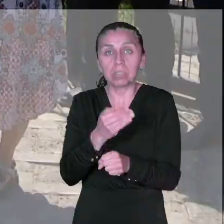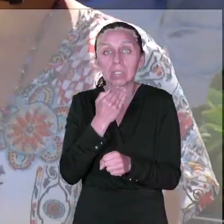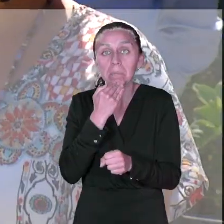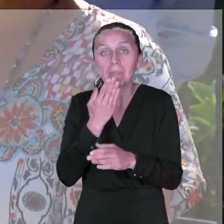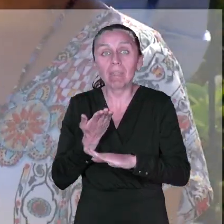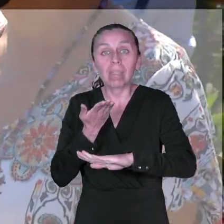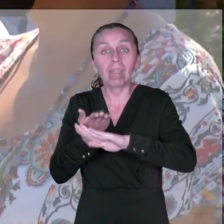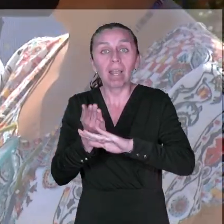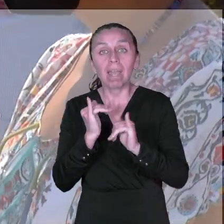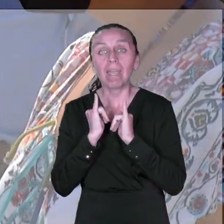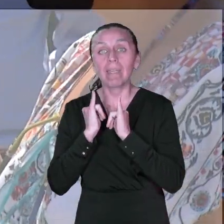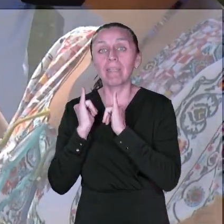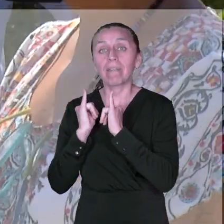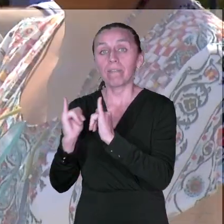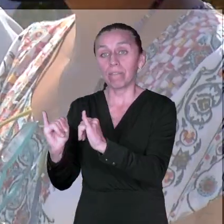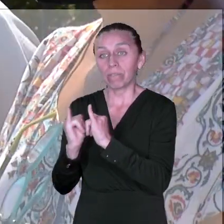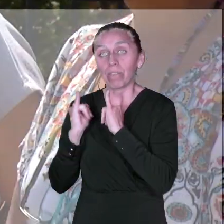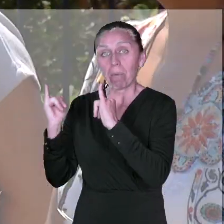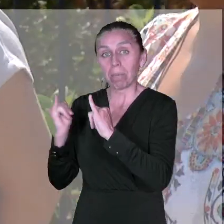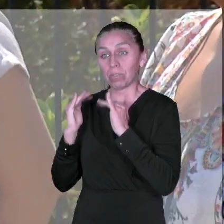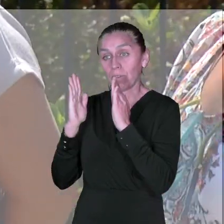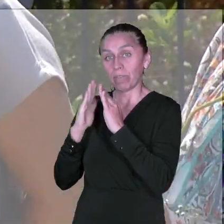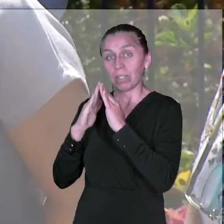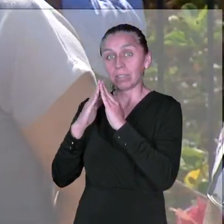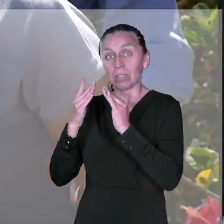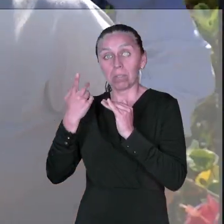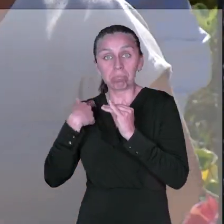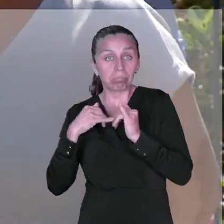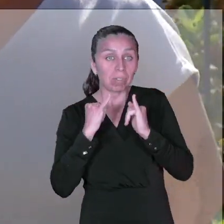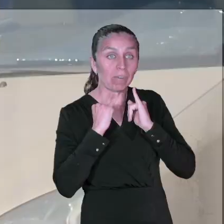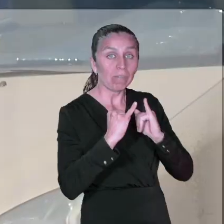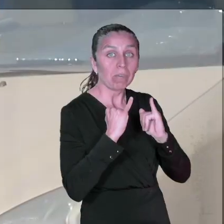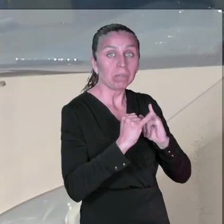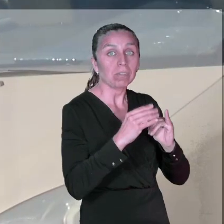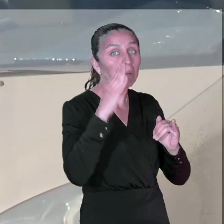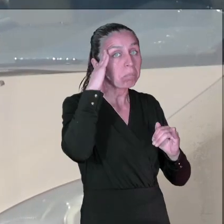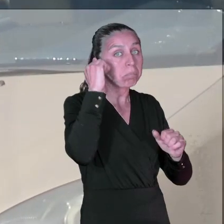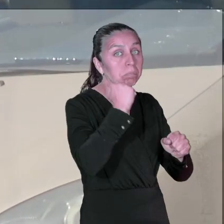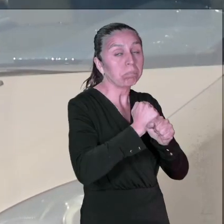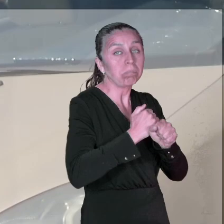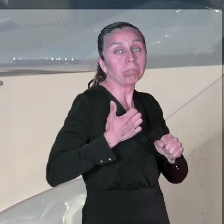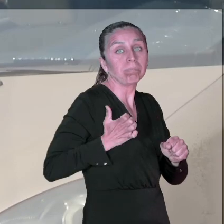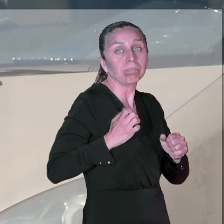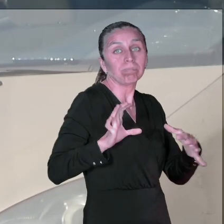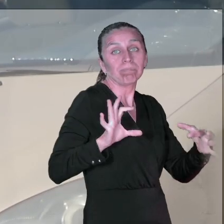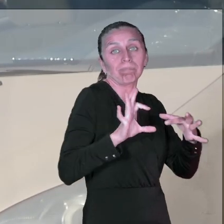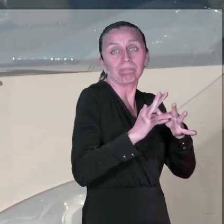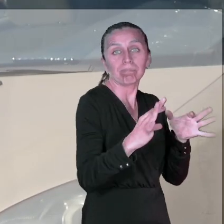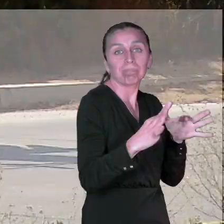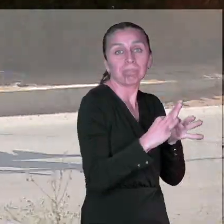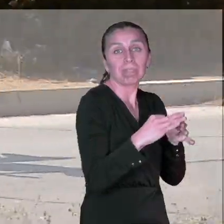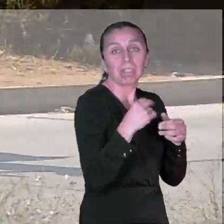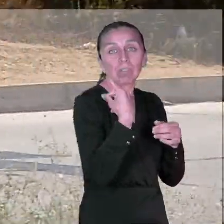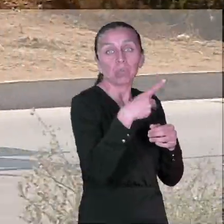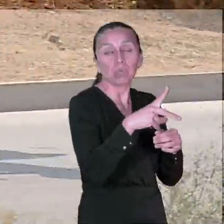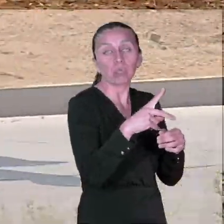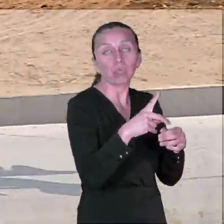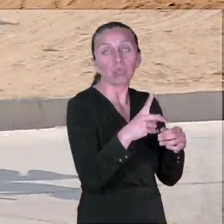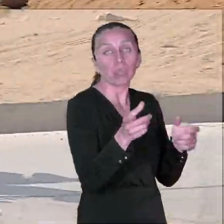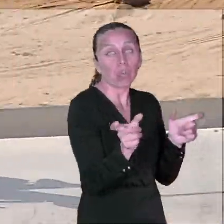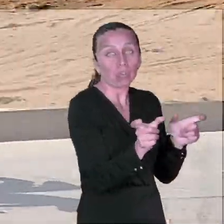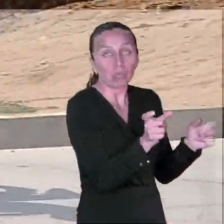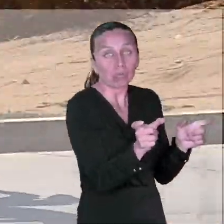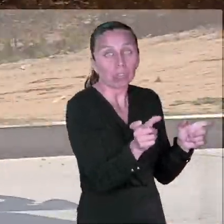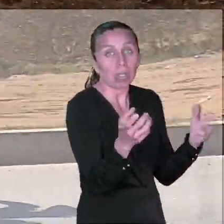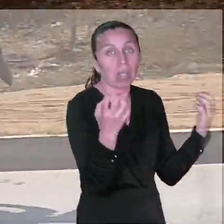y entregar la información que se proporciona de ellos En el territorio articulando con las con las policías ya que el control